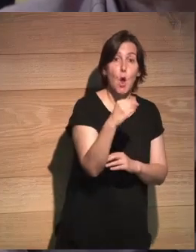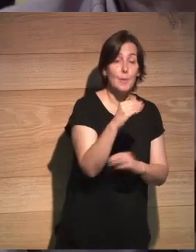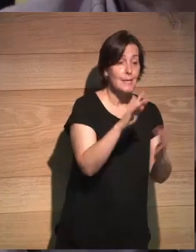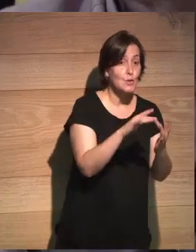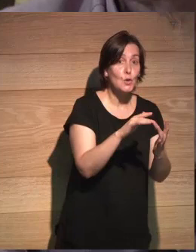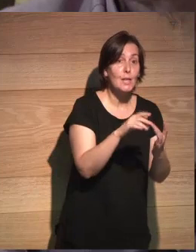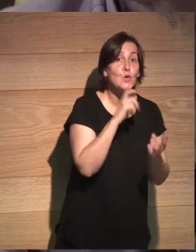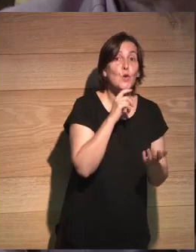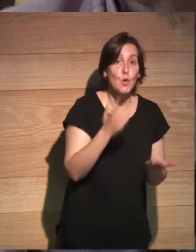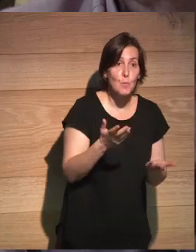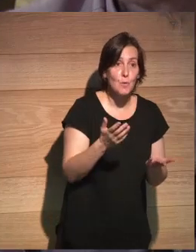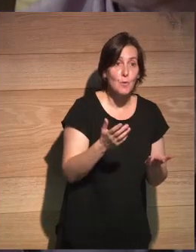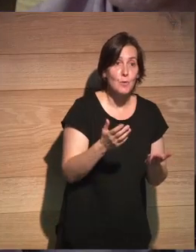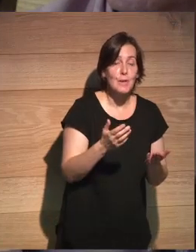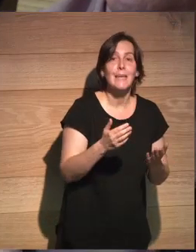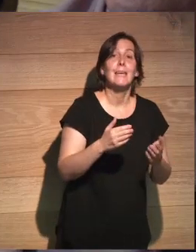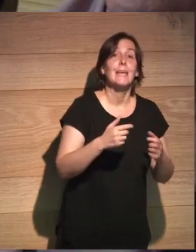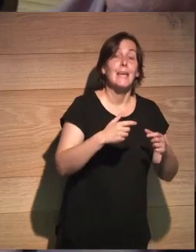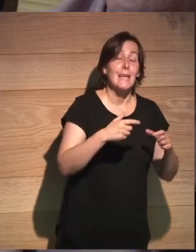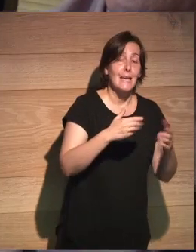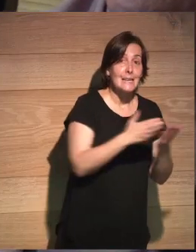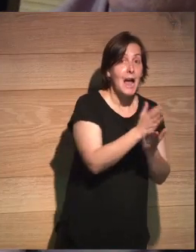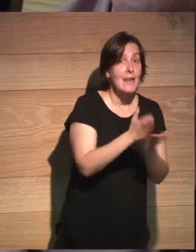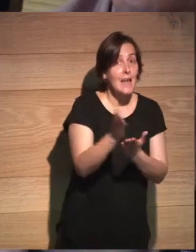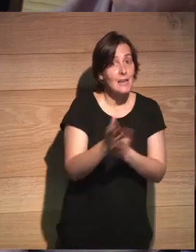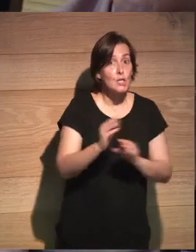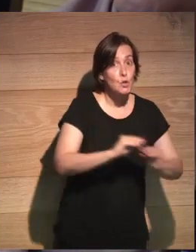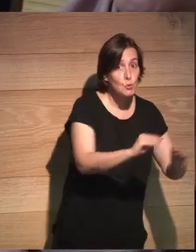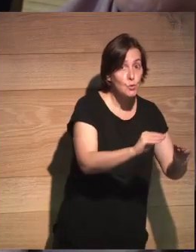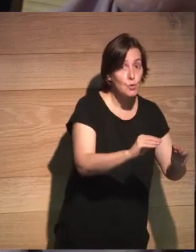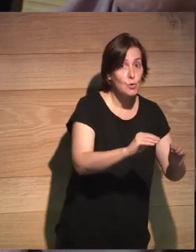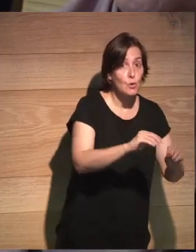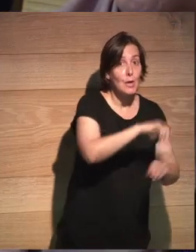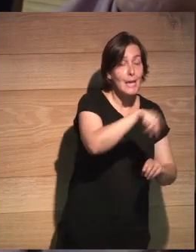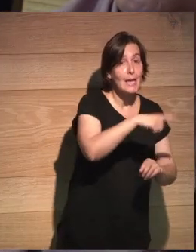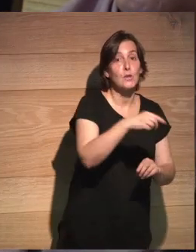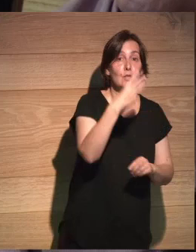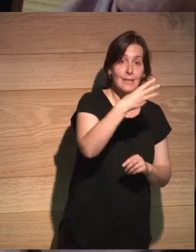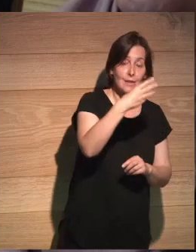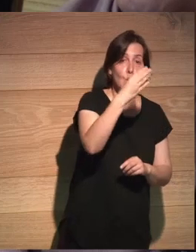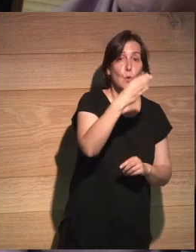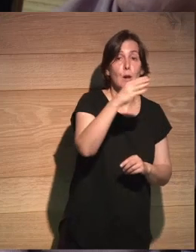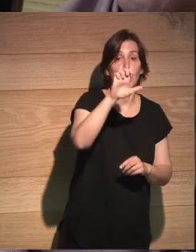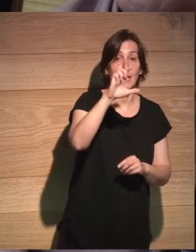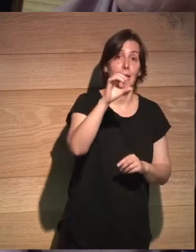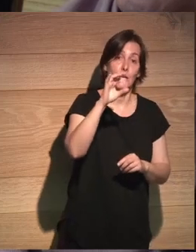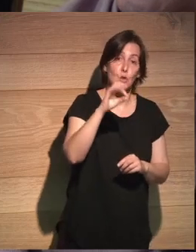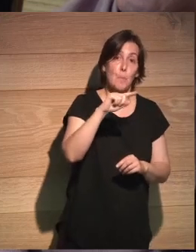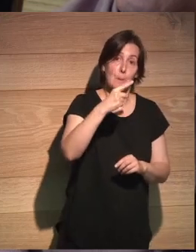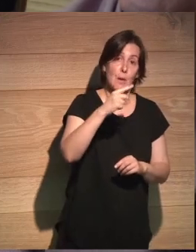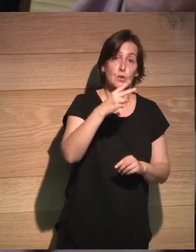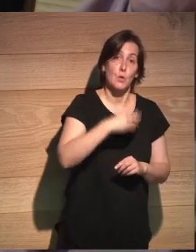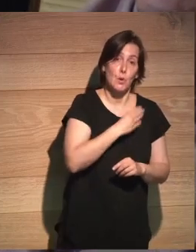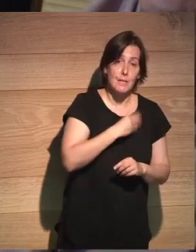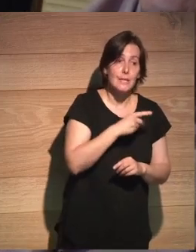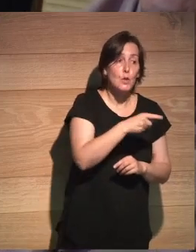sus canales. Es fundamental, que es lo que usan en tercero o cuarto de eso, que usan en primero o segundo de bachillerato,